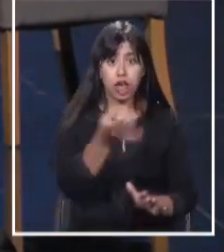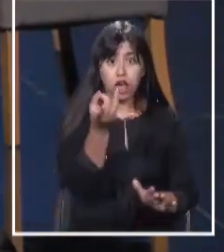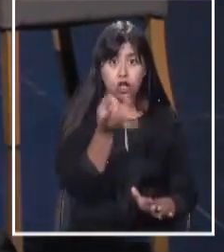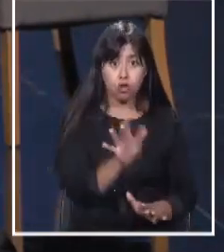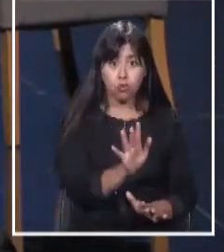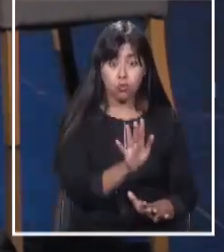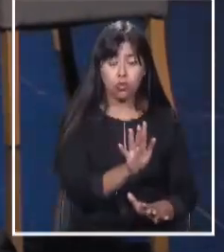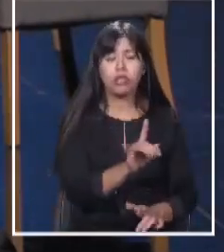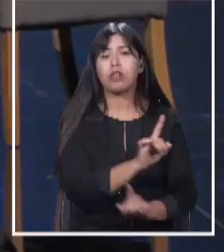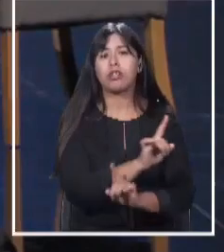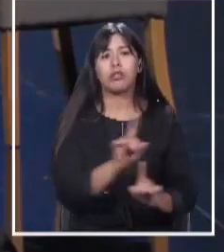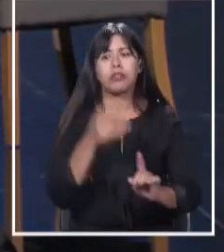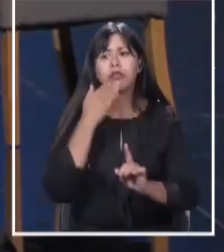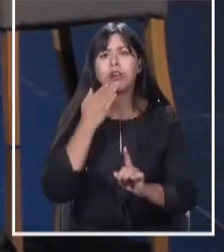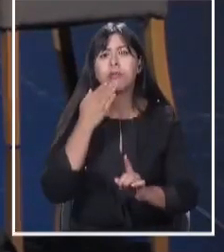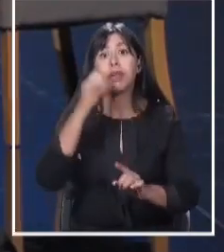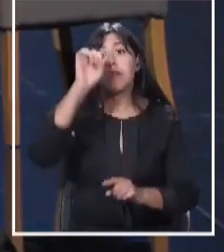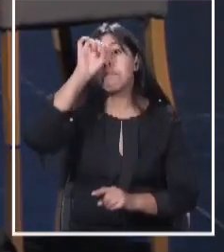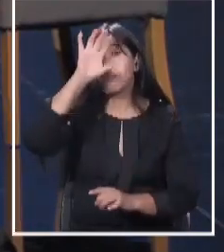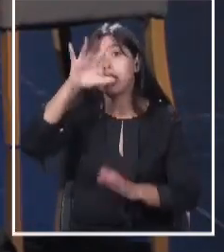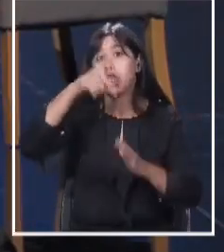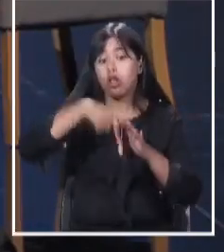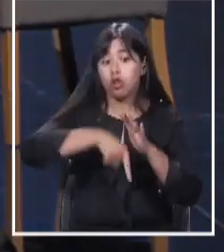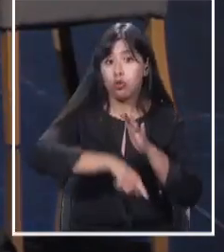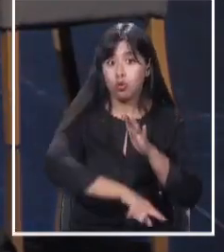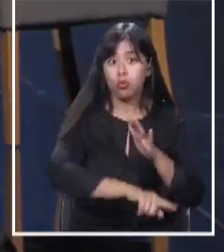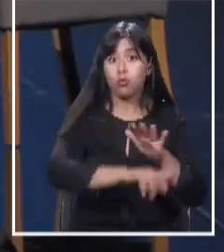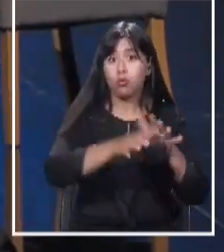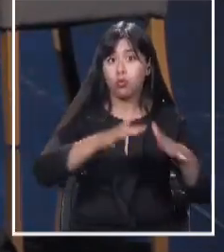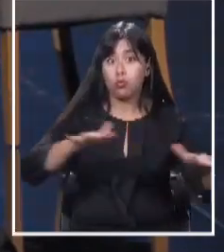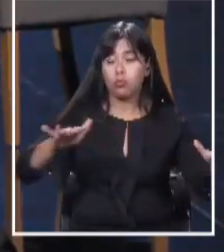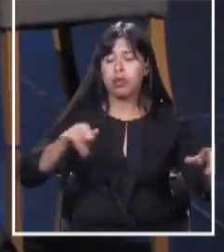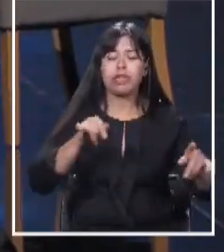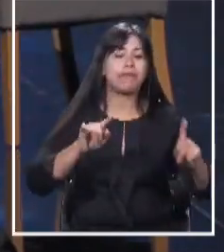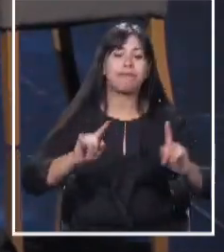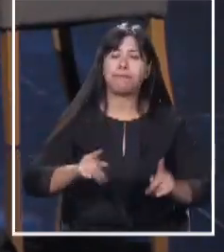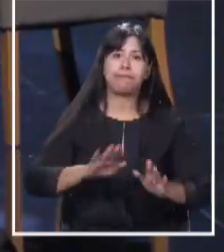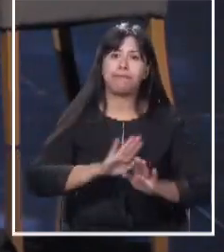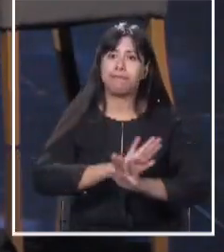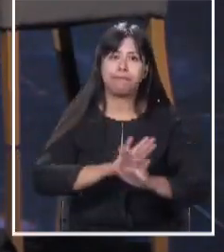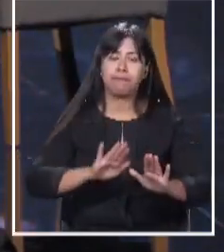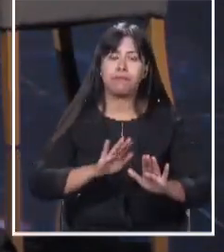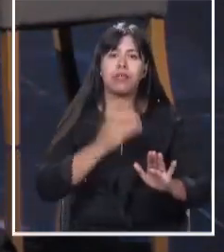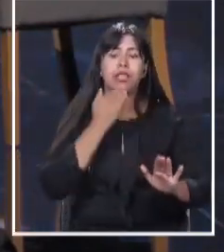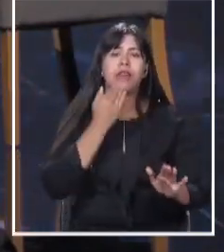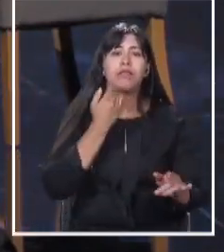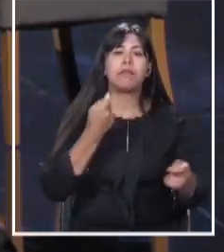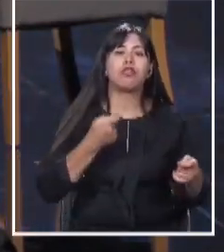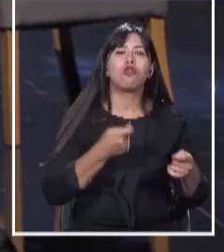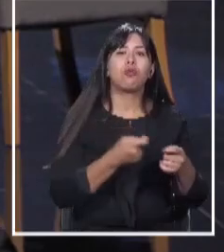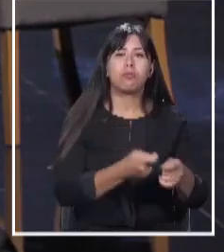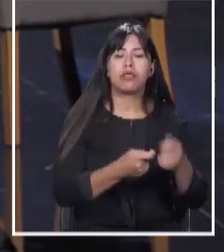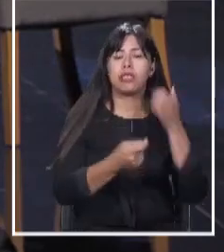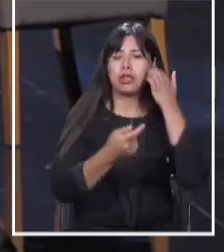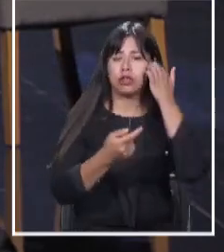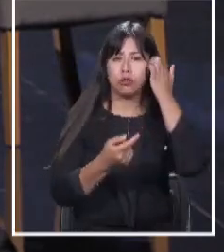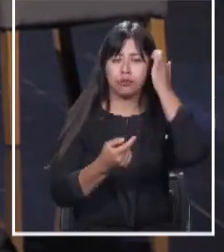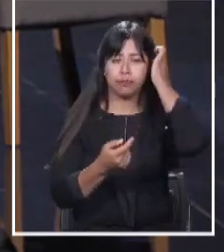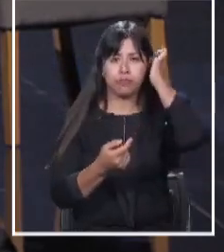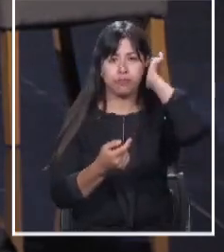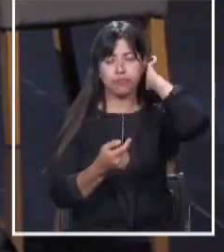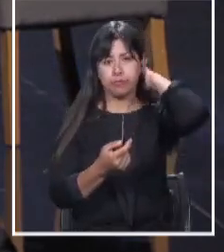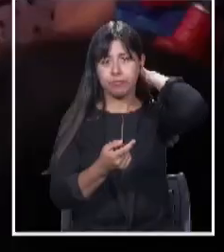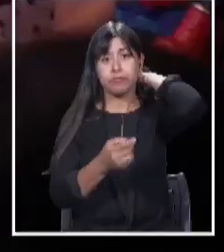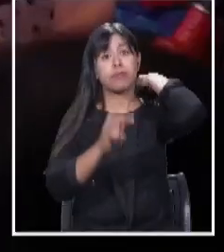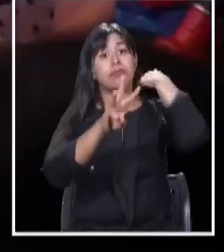detener ahora la minería submarina, tenemos que seguir deteniendo el flujo de los subsidios. El 30% es una